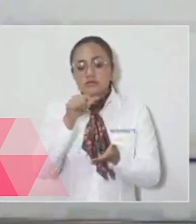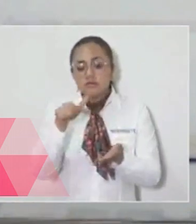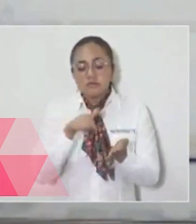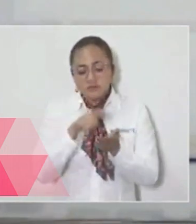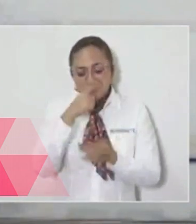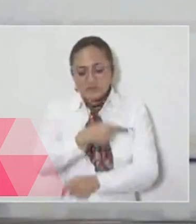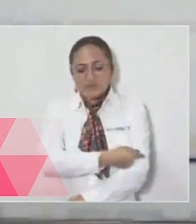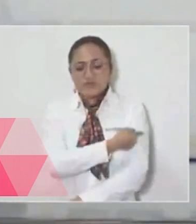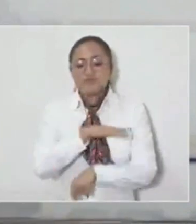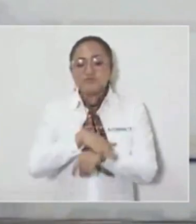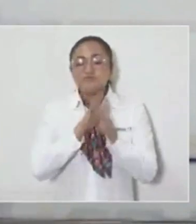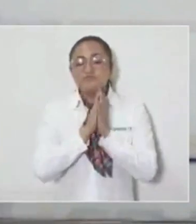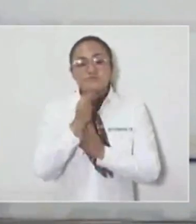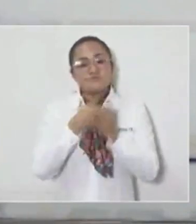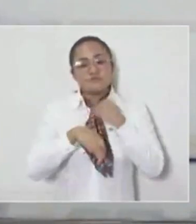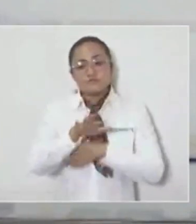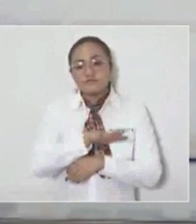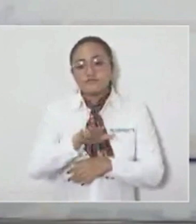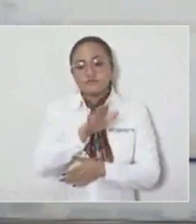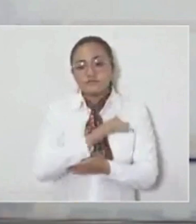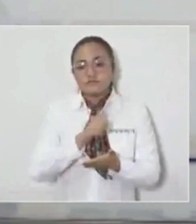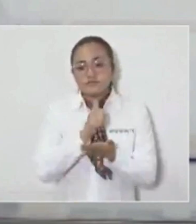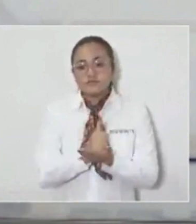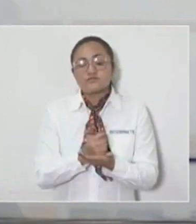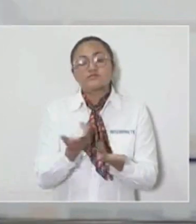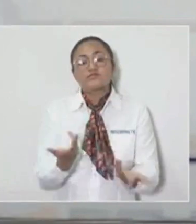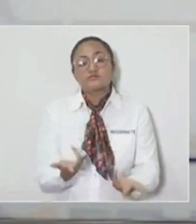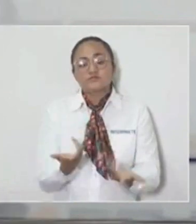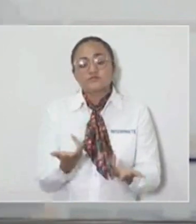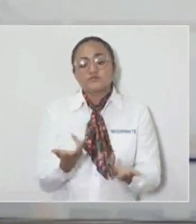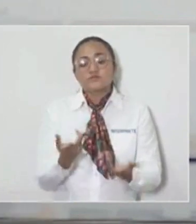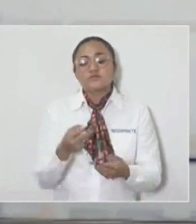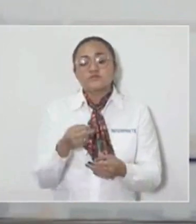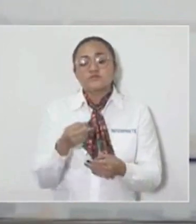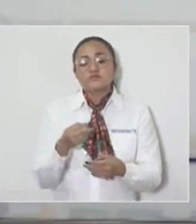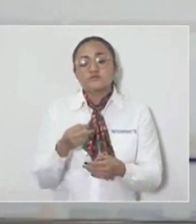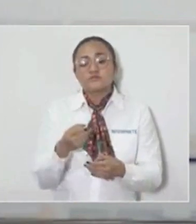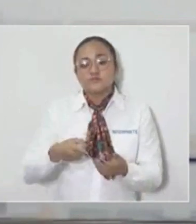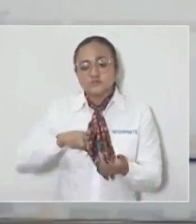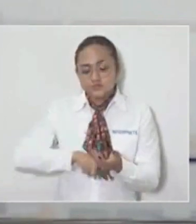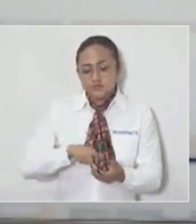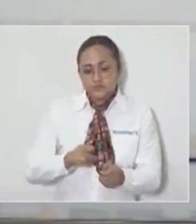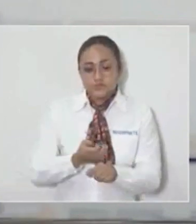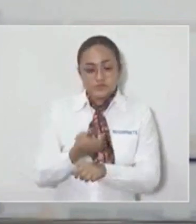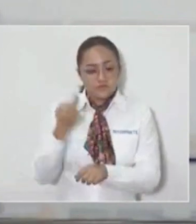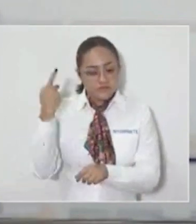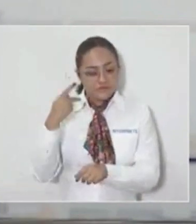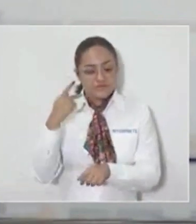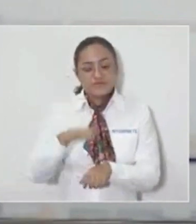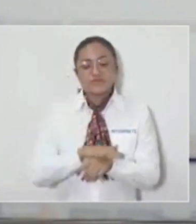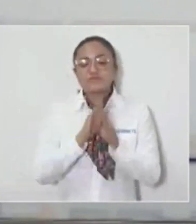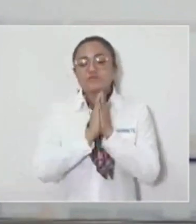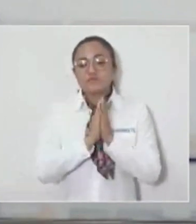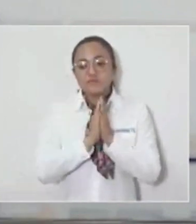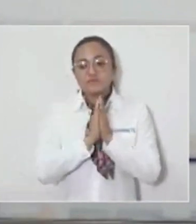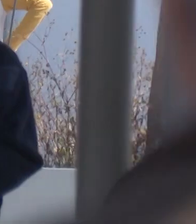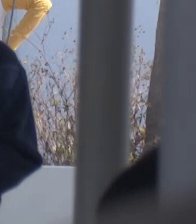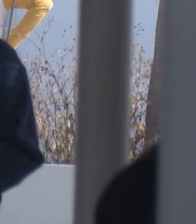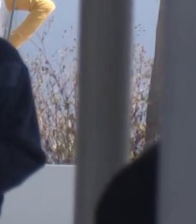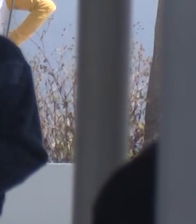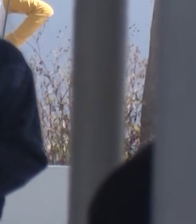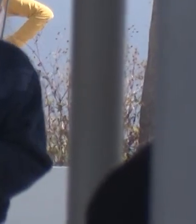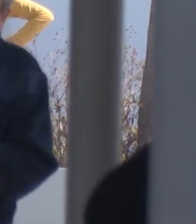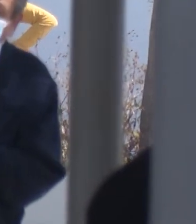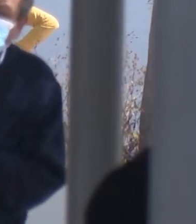vacunación en todas las ciudades en en las ciudades del interior del estado por favor acudan